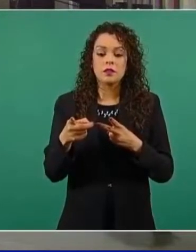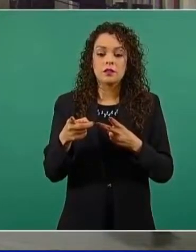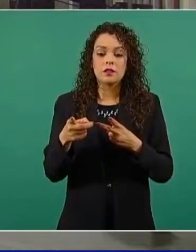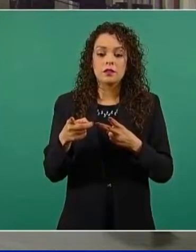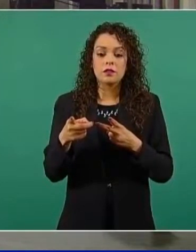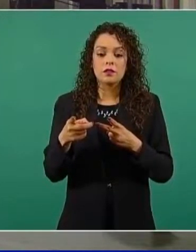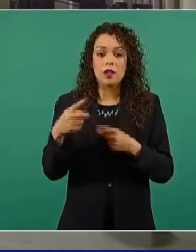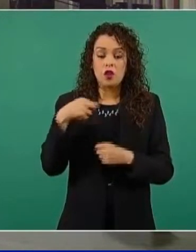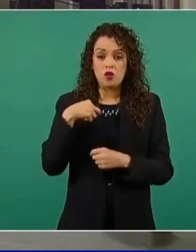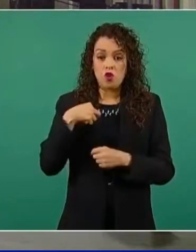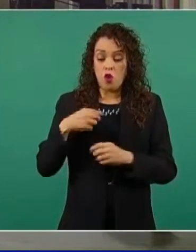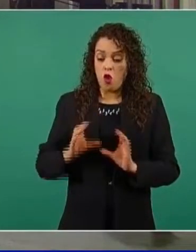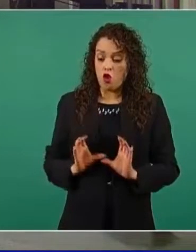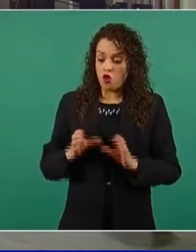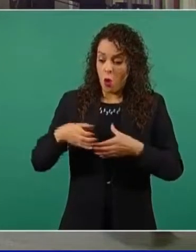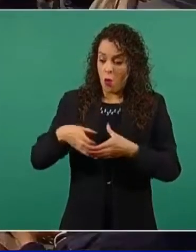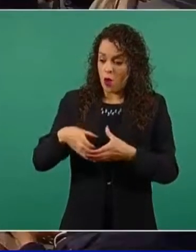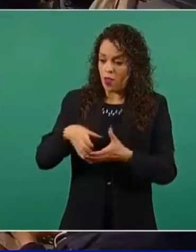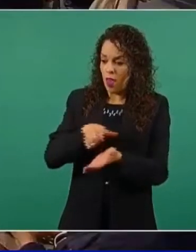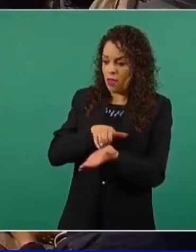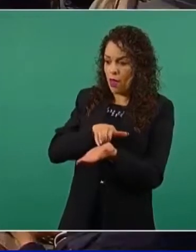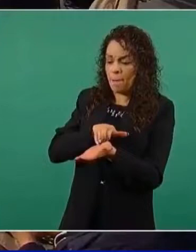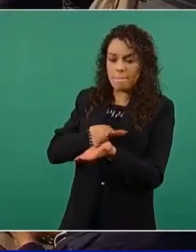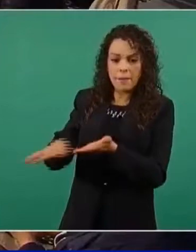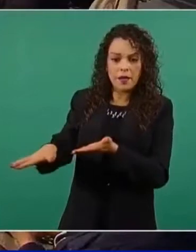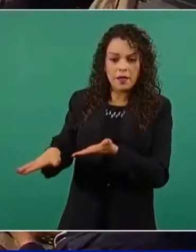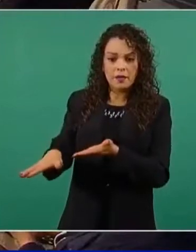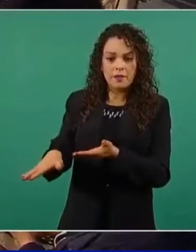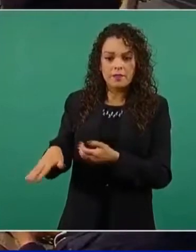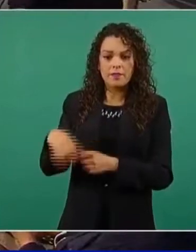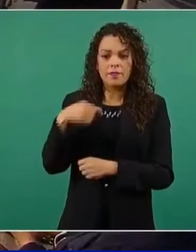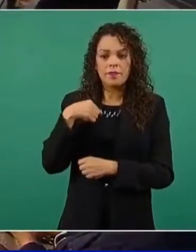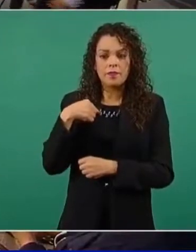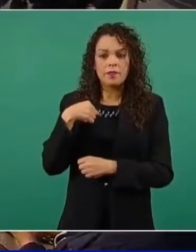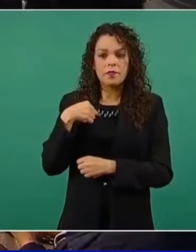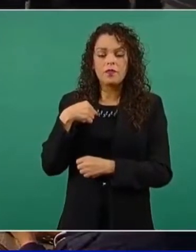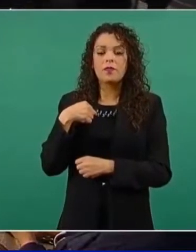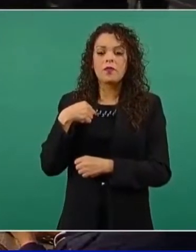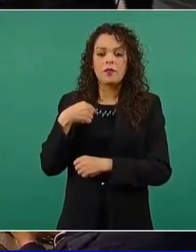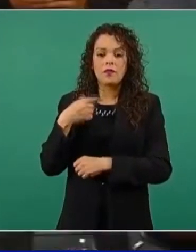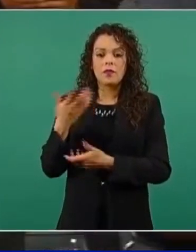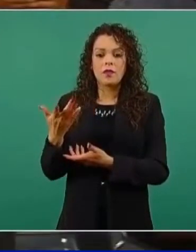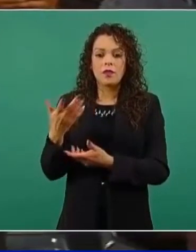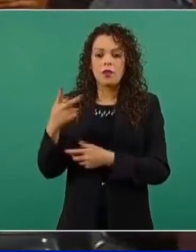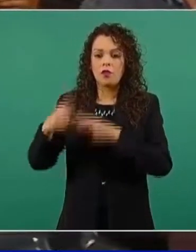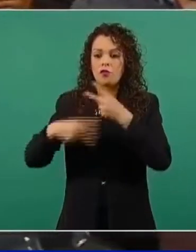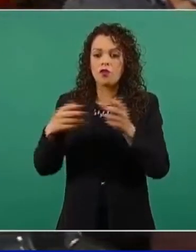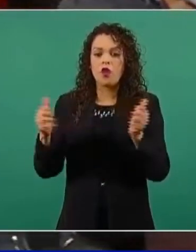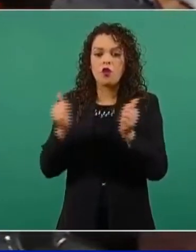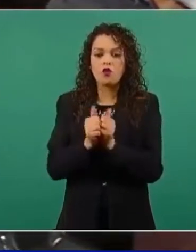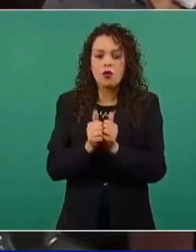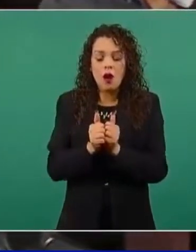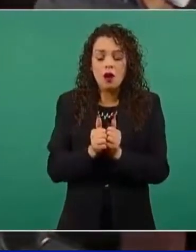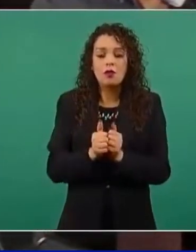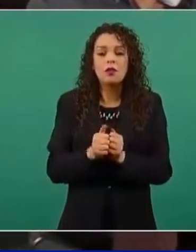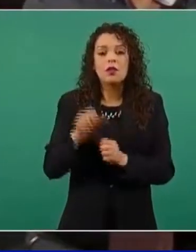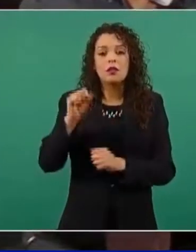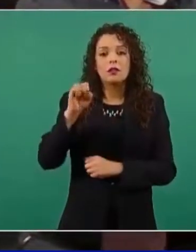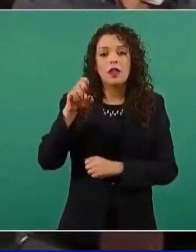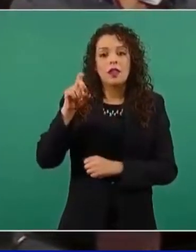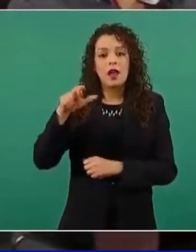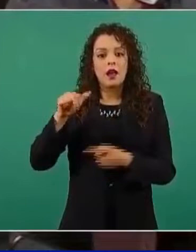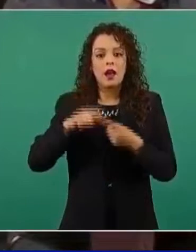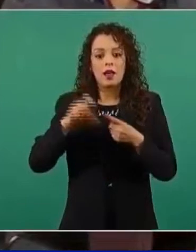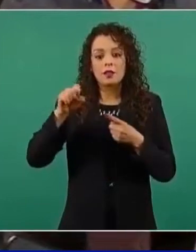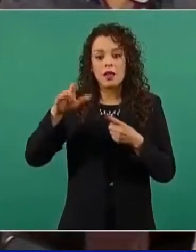una comunidad, de haber llegado acompañada por la Marina, por el Ejército y por la Guardia Nacional y haber